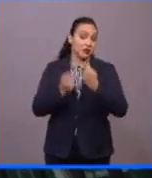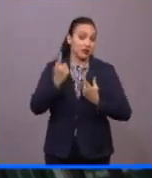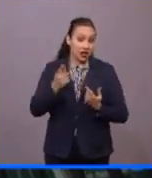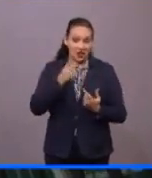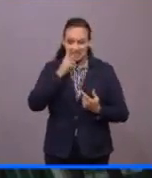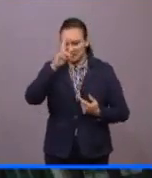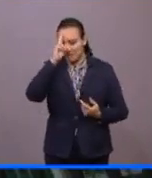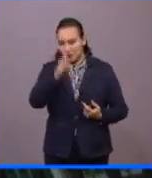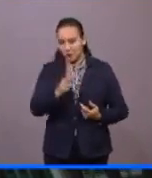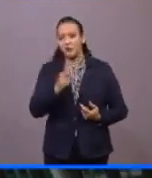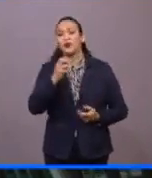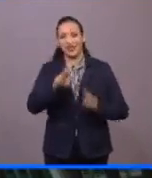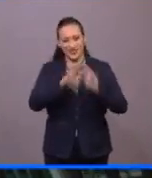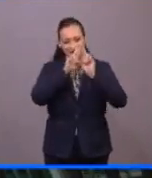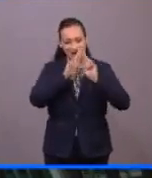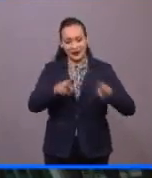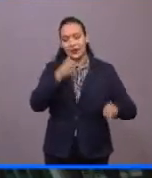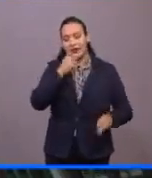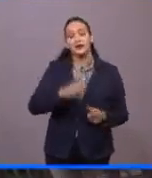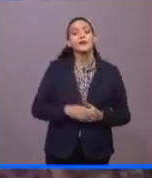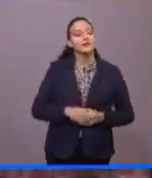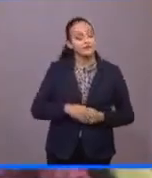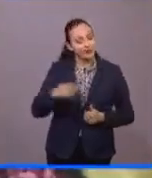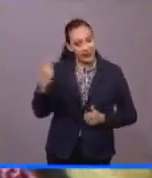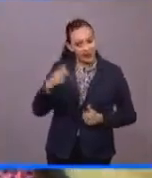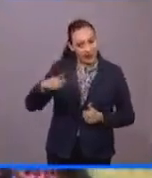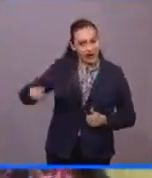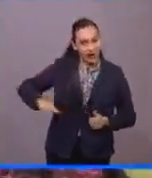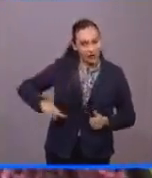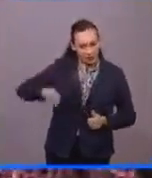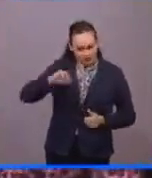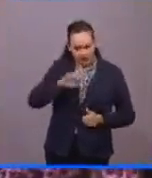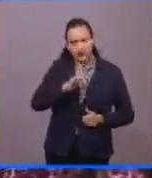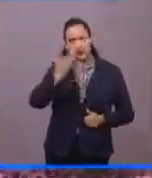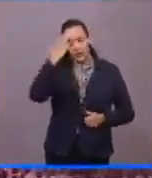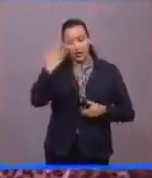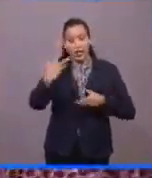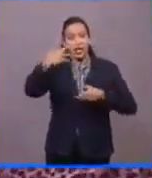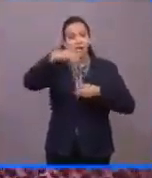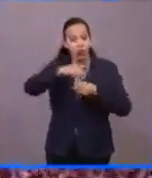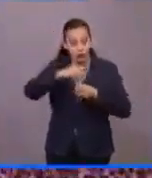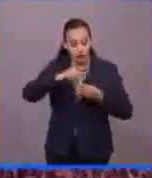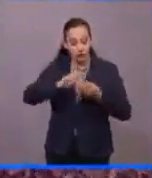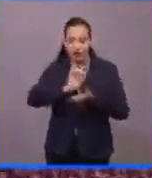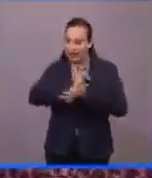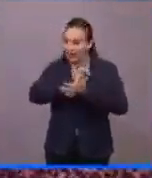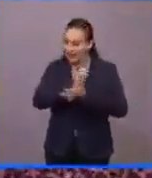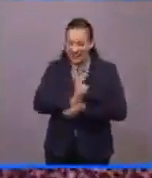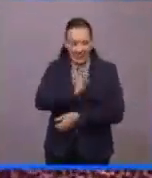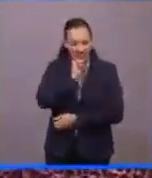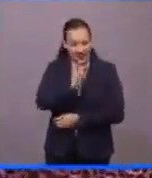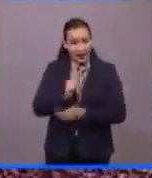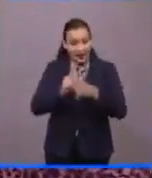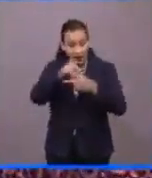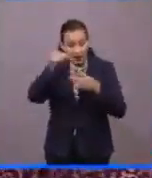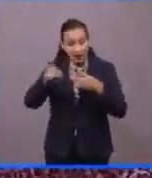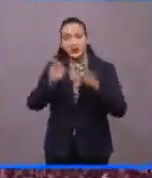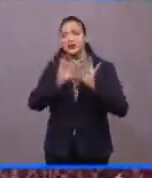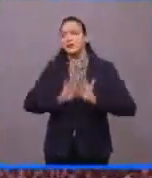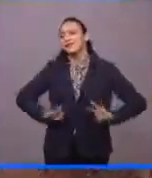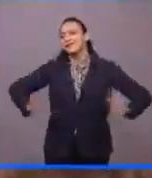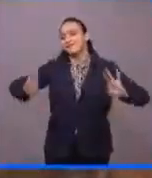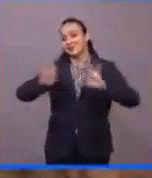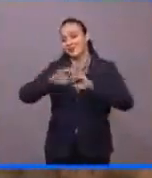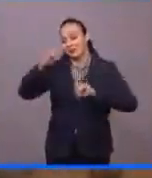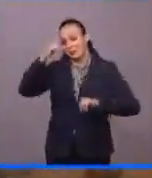Naciones Unidas ha señalado que es necesario que los estados reconozcan que la inclusión y la no discriminación son fundamentales para